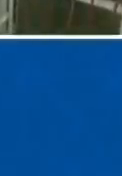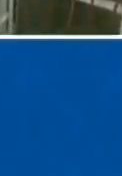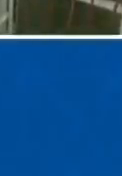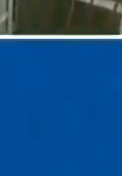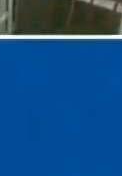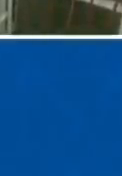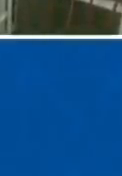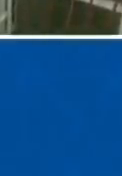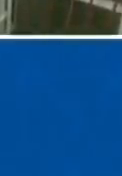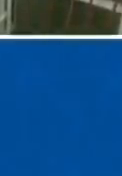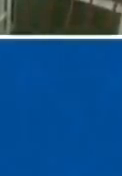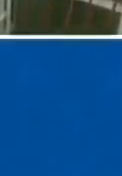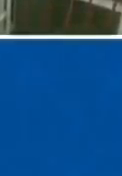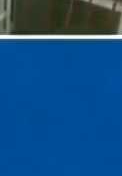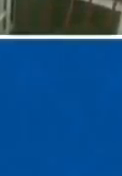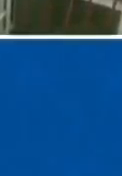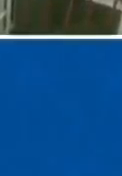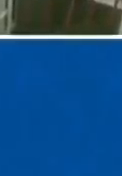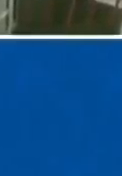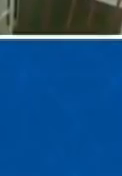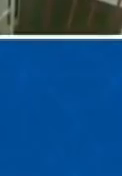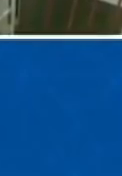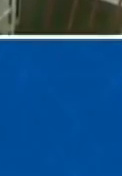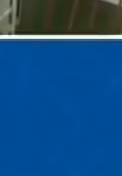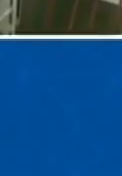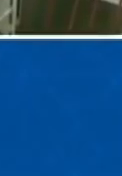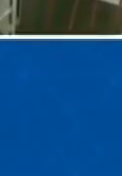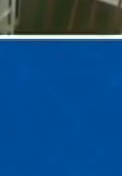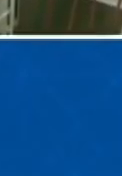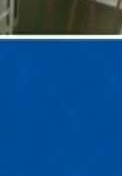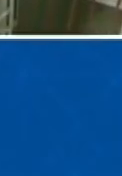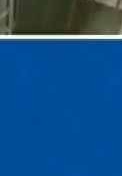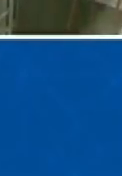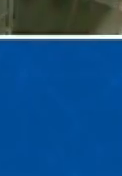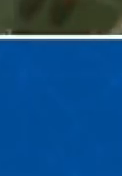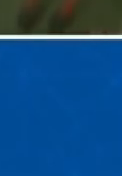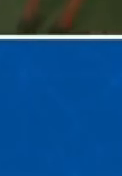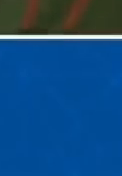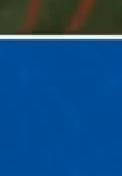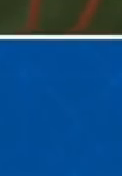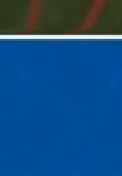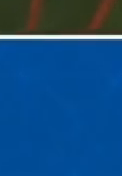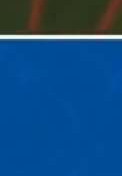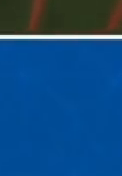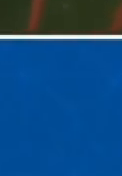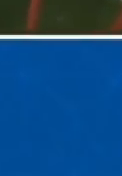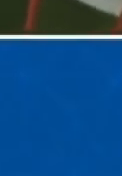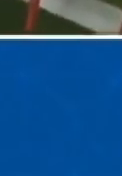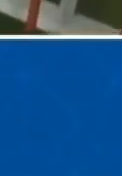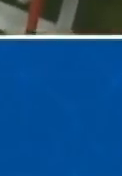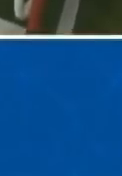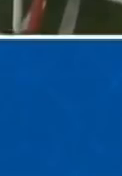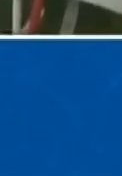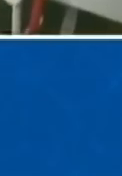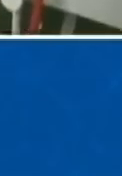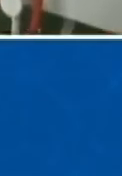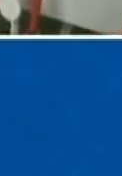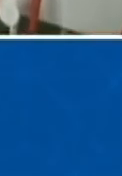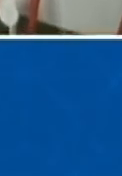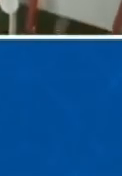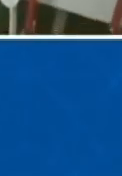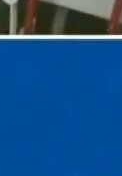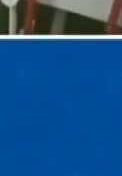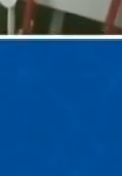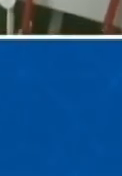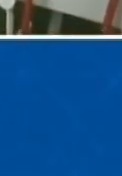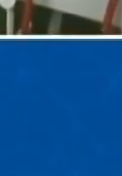grupo de trabajadores con la experiencia, que conoce del aluminio, que sabemos que con los tres aluminios que existen en el mundo, los tiene Venezuela y lo puede